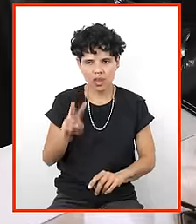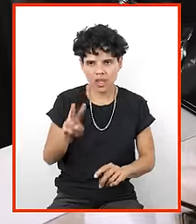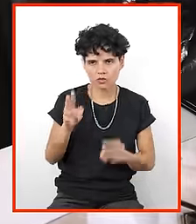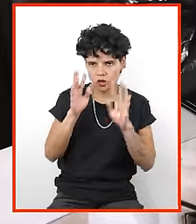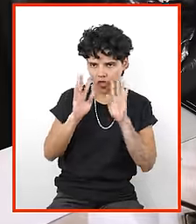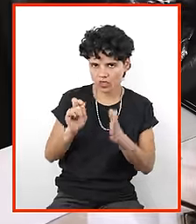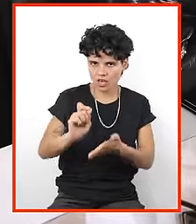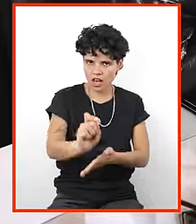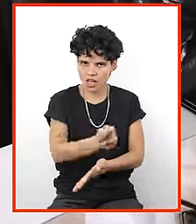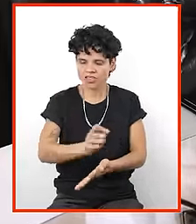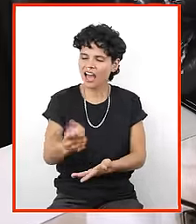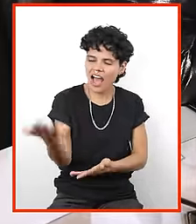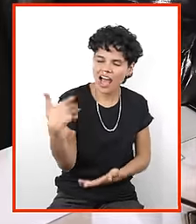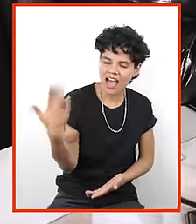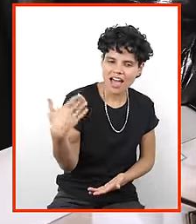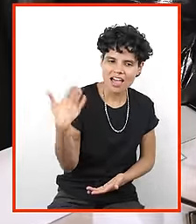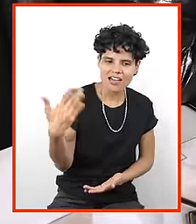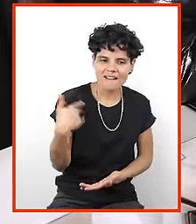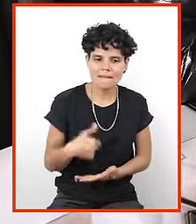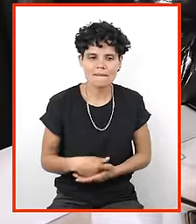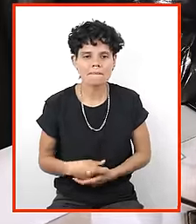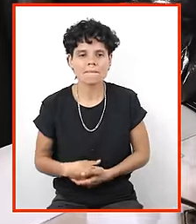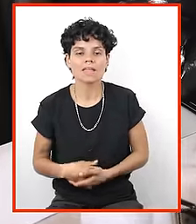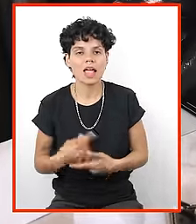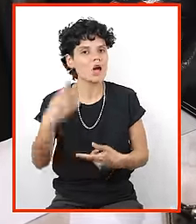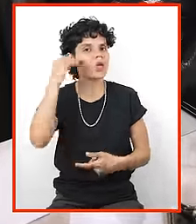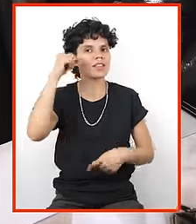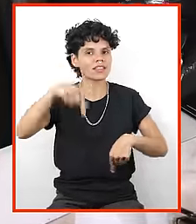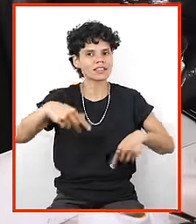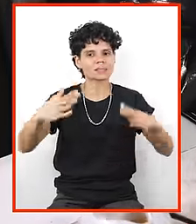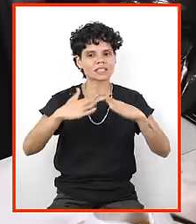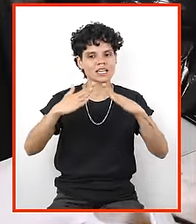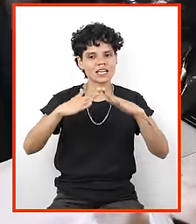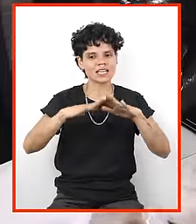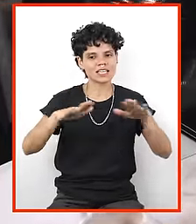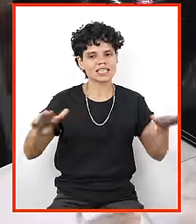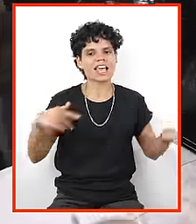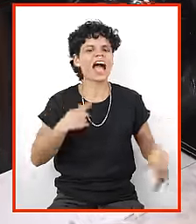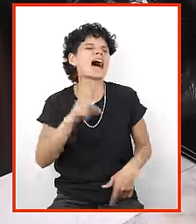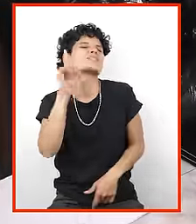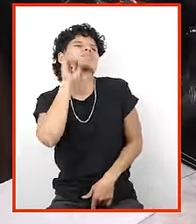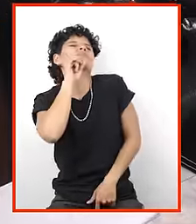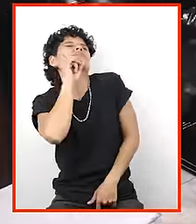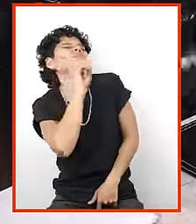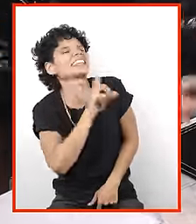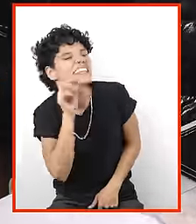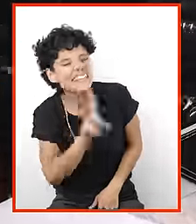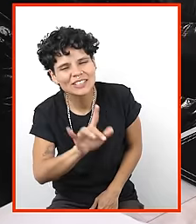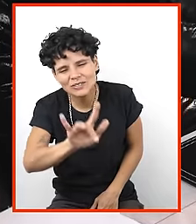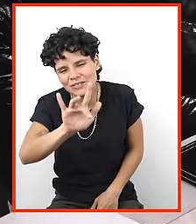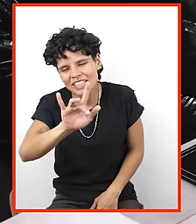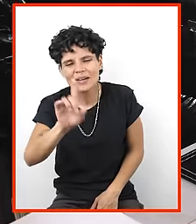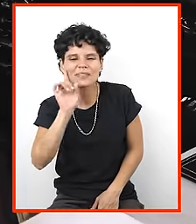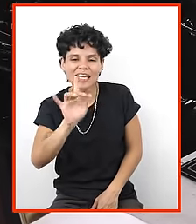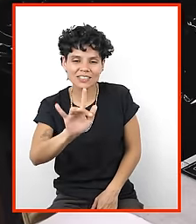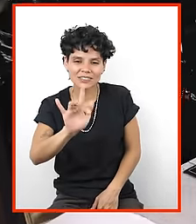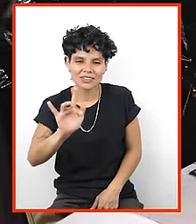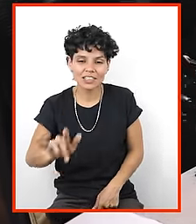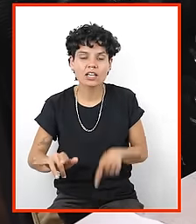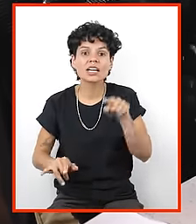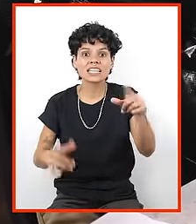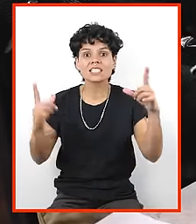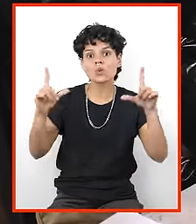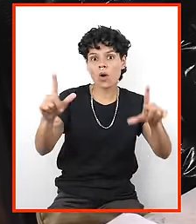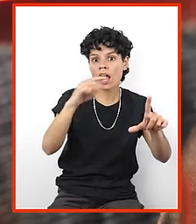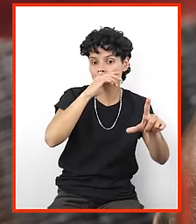Veo dale, bien. Pues dale, dale. Recuerda que este lo voy a colgar en mi casa, digamos, no... Mentiroso puliado. No quiero ponerte... ¿Cachai que así se llamó